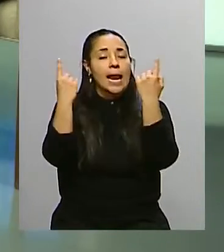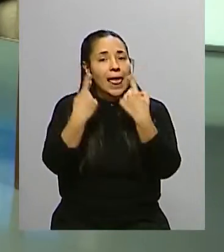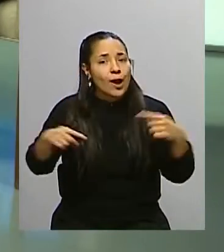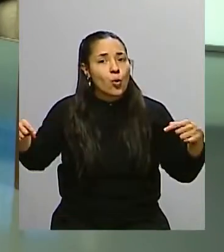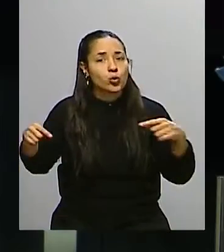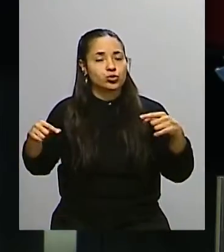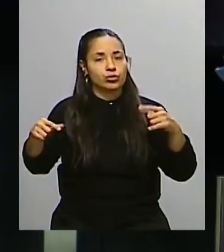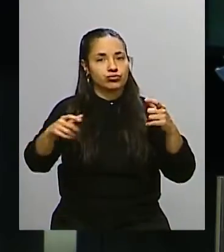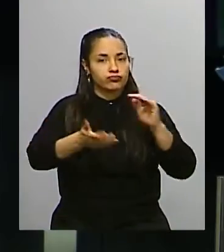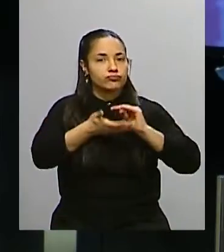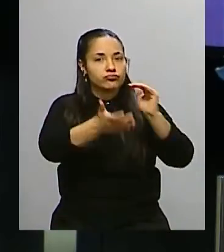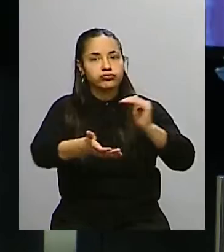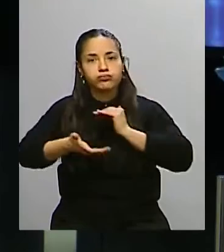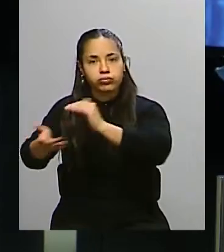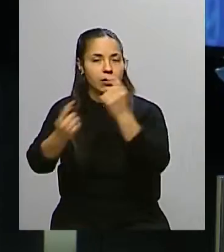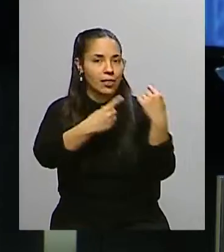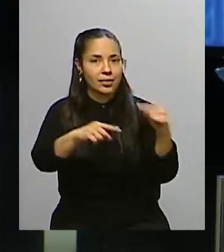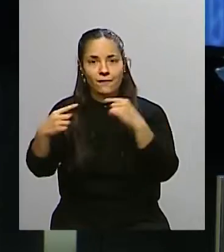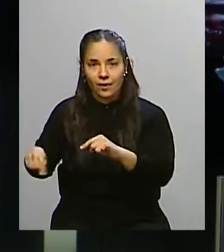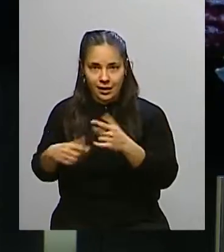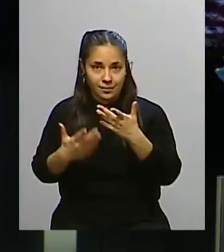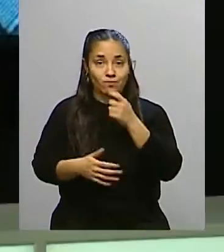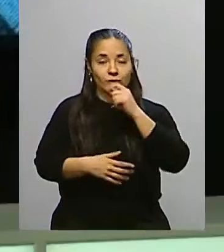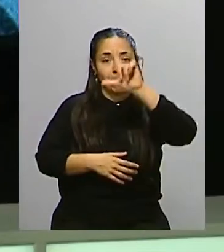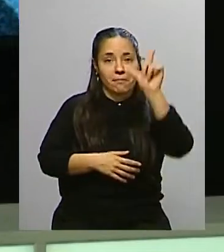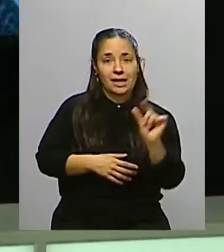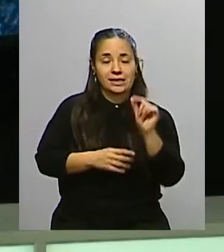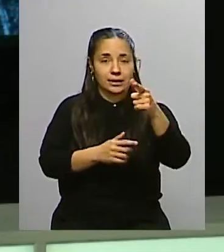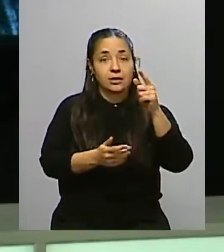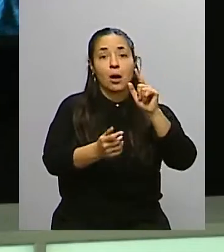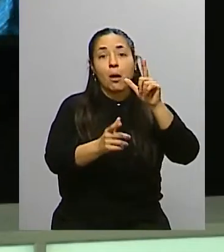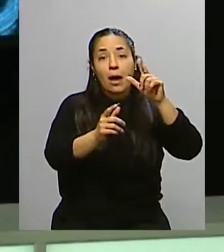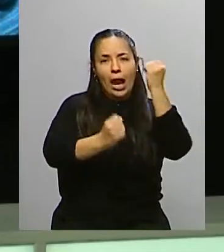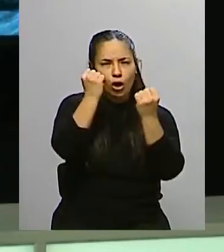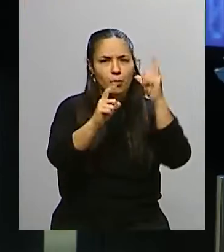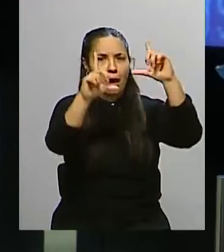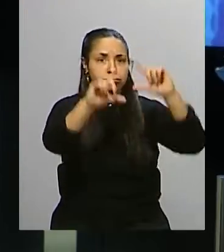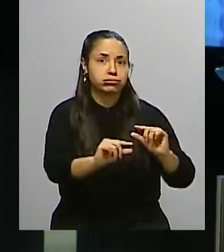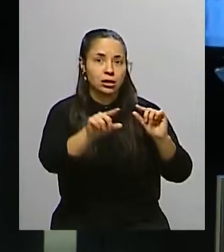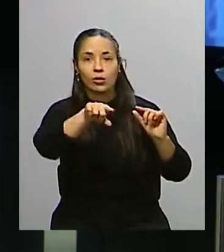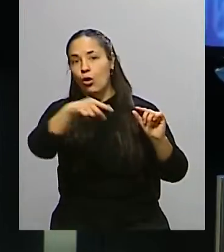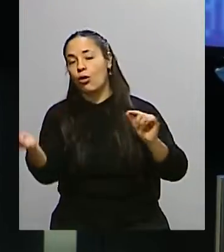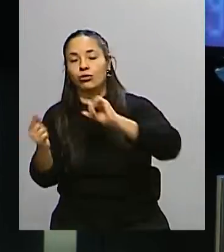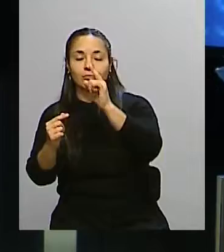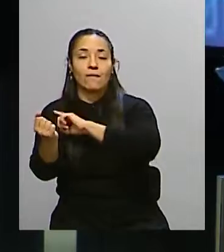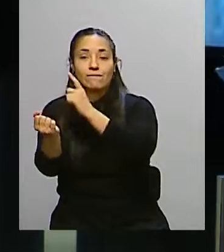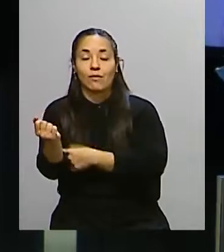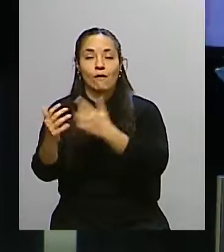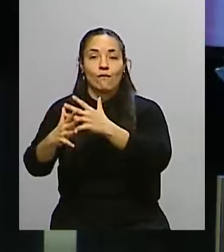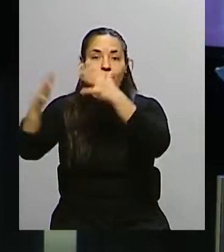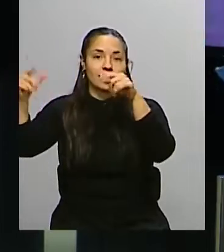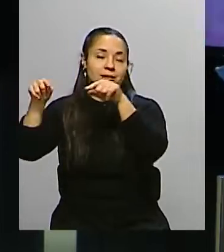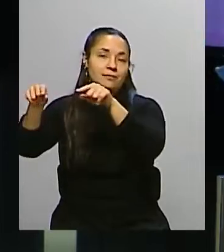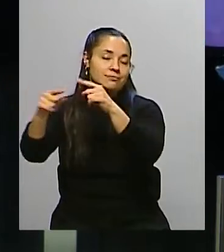es distinta, ya sea si se trata de un país de ingresos altos, de ingresos bajos, o bien de distintos tipos de enfermedades. Entonces, ¿cómo es